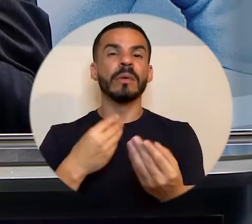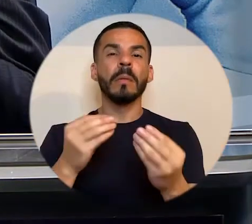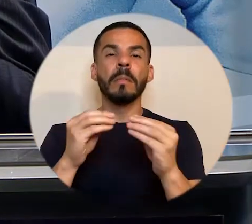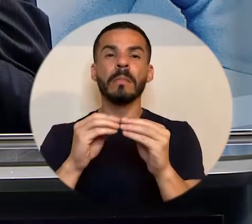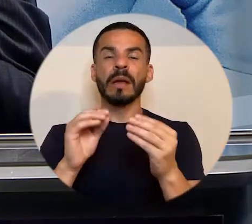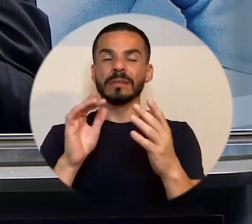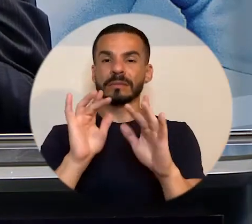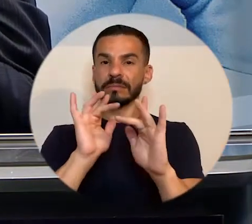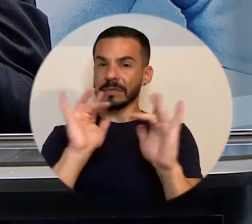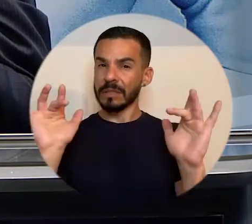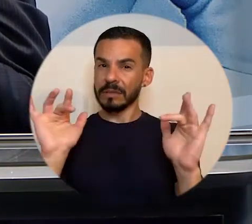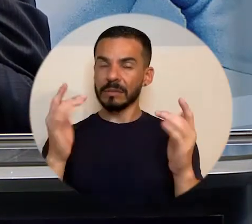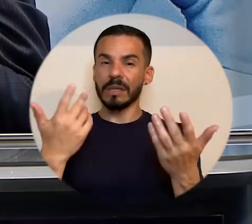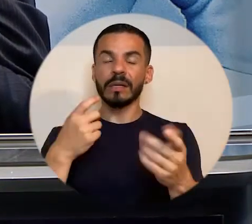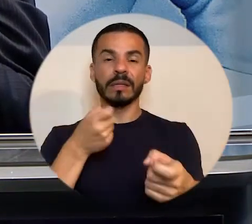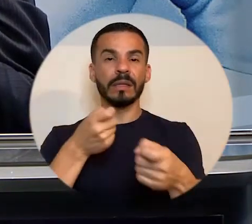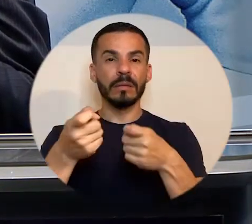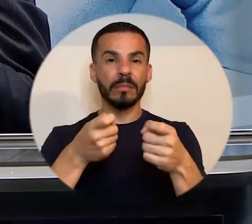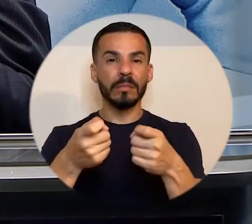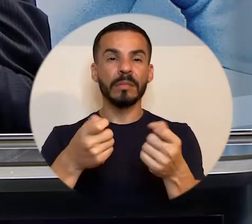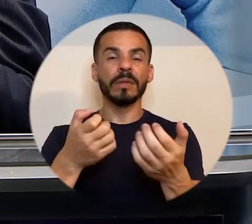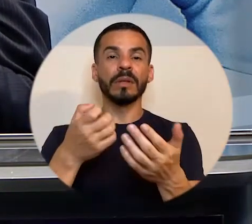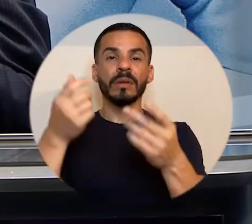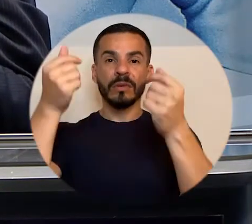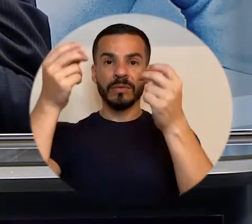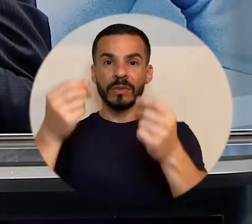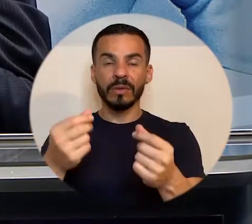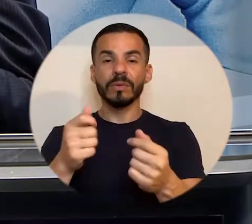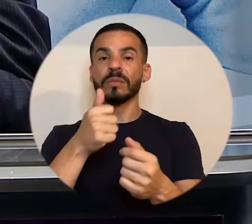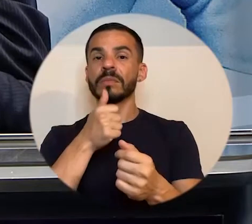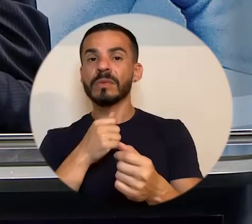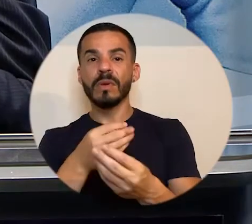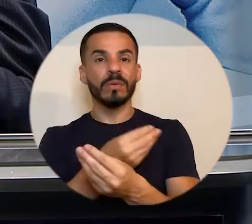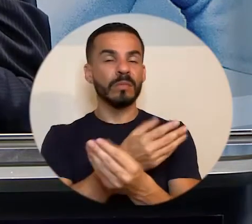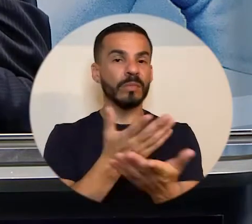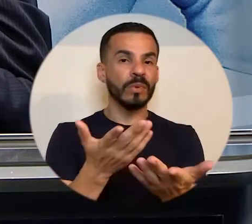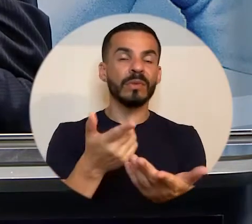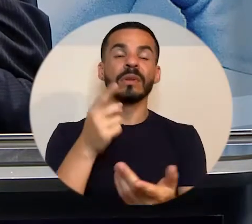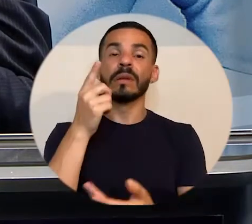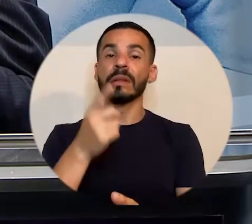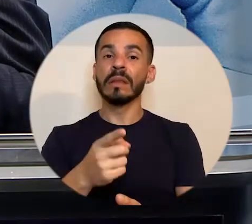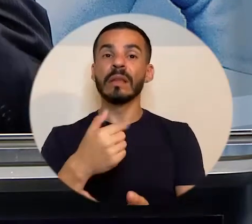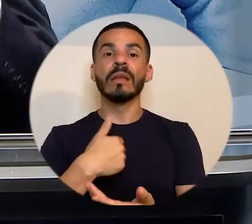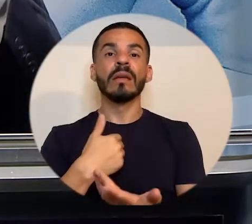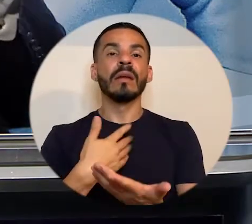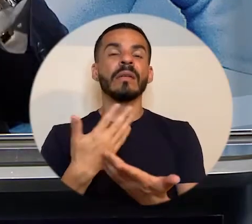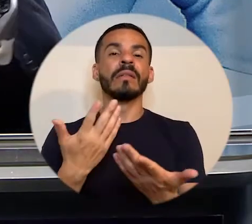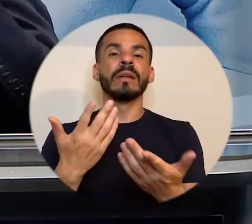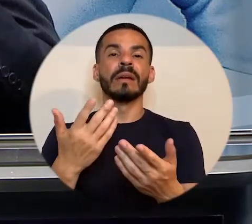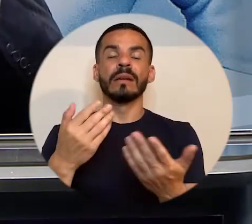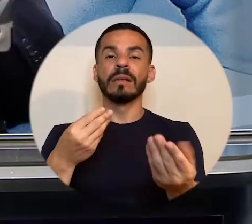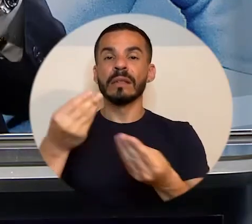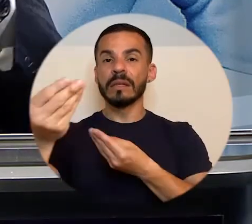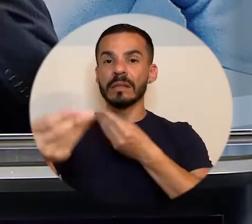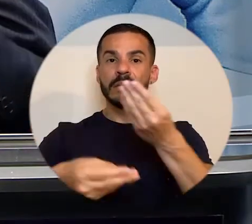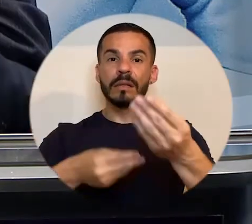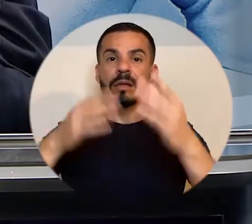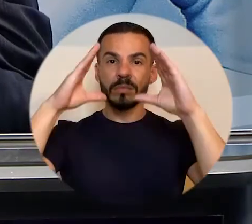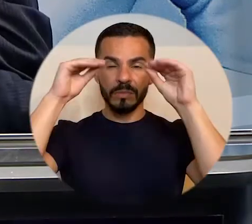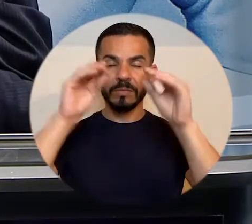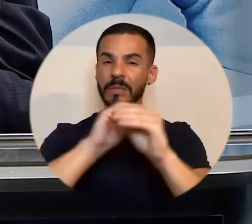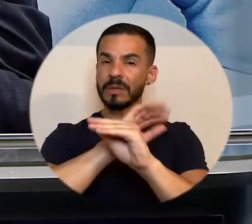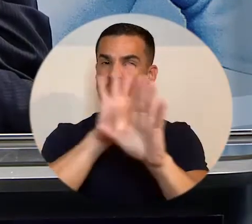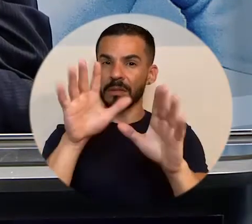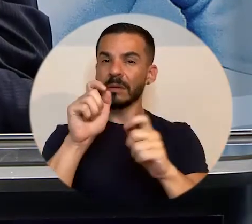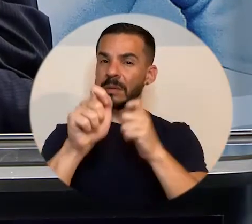Tenemos que ser más transparentes en el manejo de recursos privados y recursos públicos. Tiene que haber una especie de intercambio de información